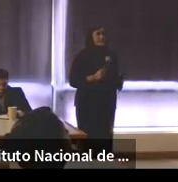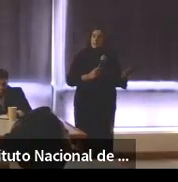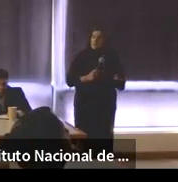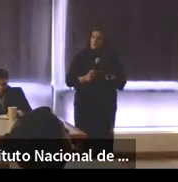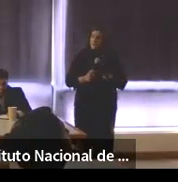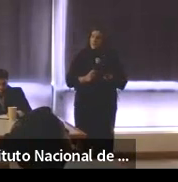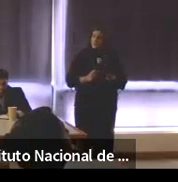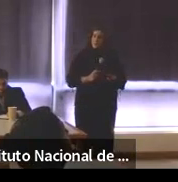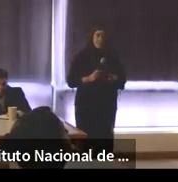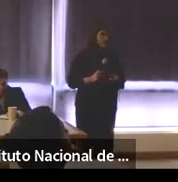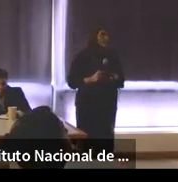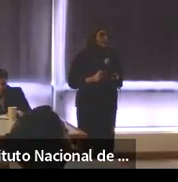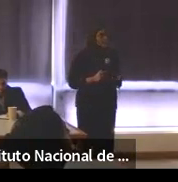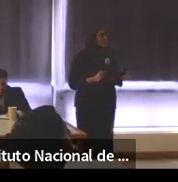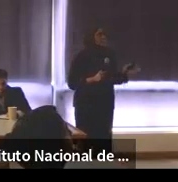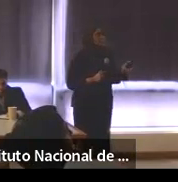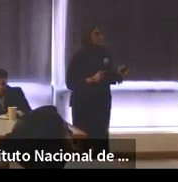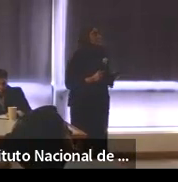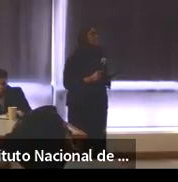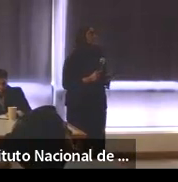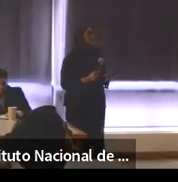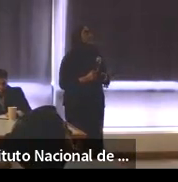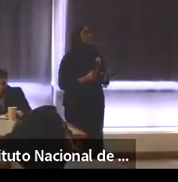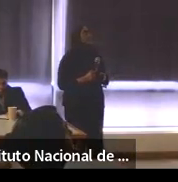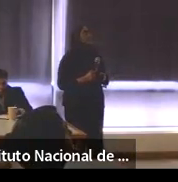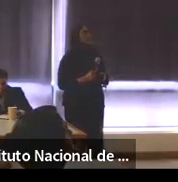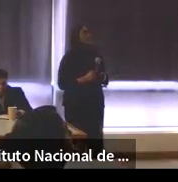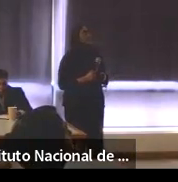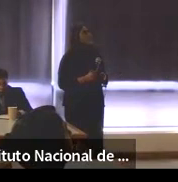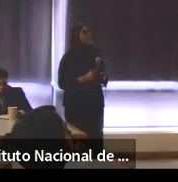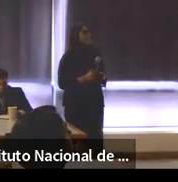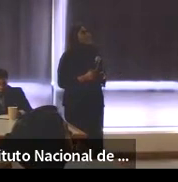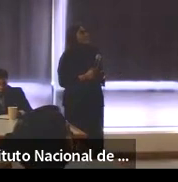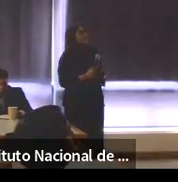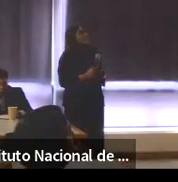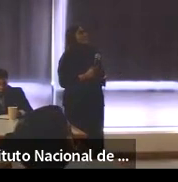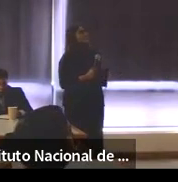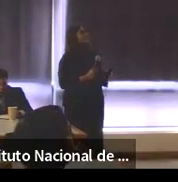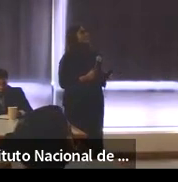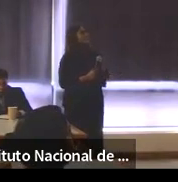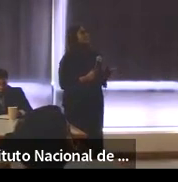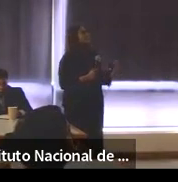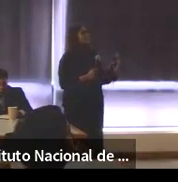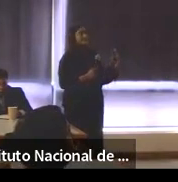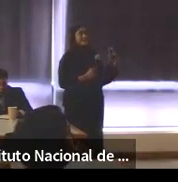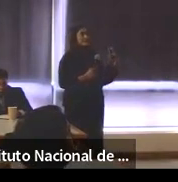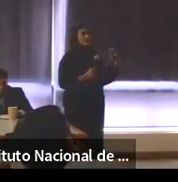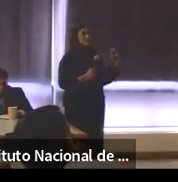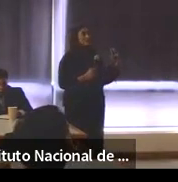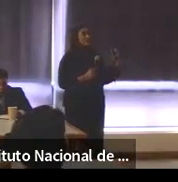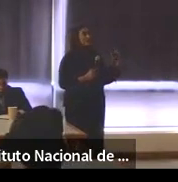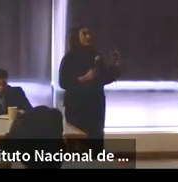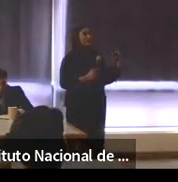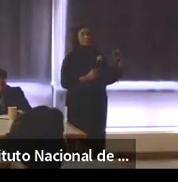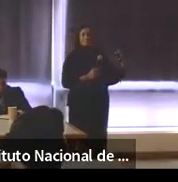lo transigente Pues ese es el nombre que le han dado Pero al final de todo es es un estilo